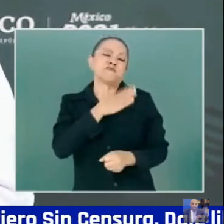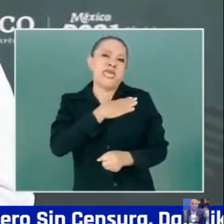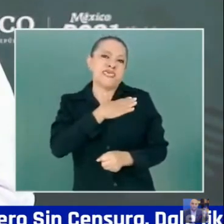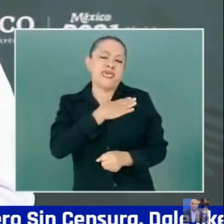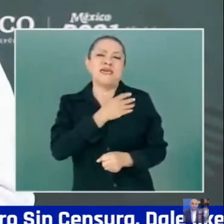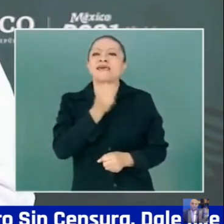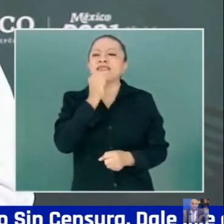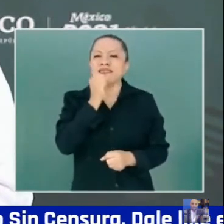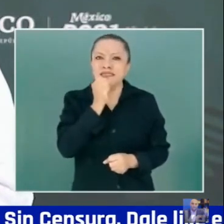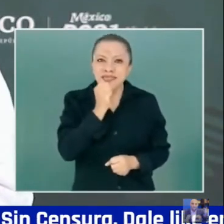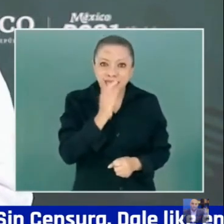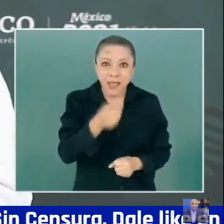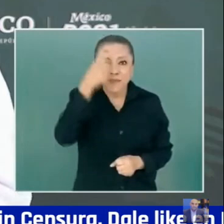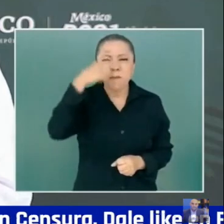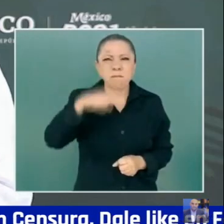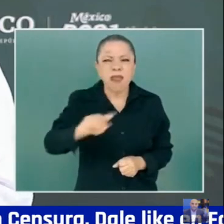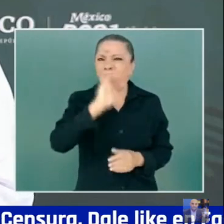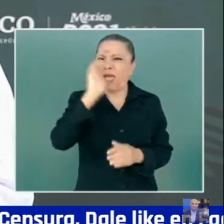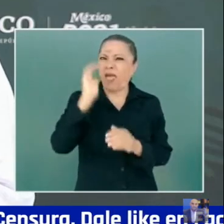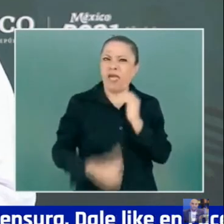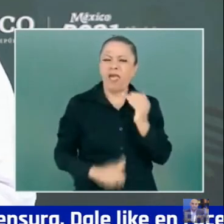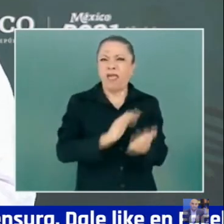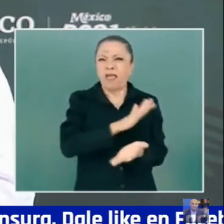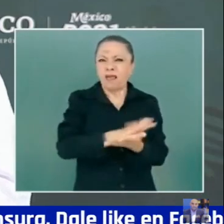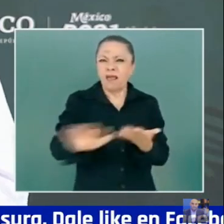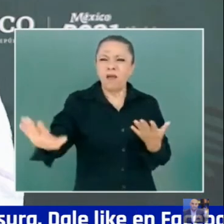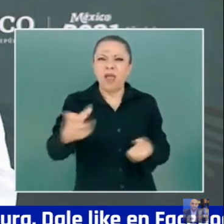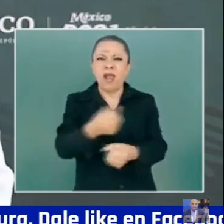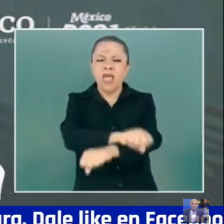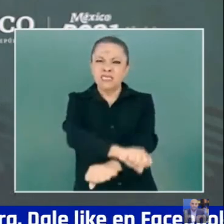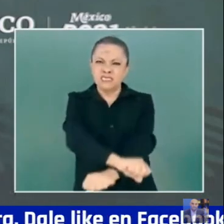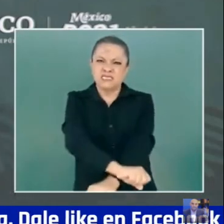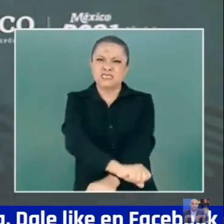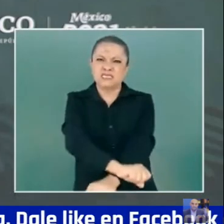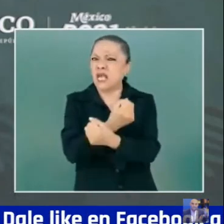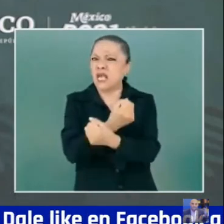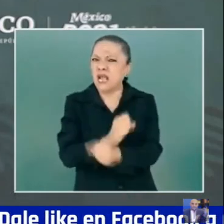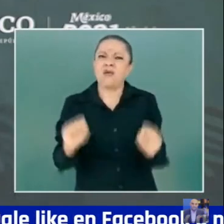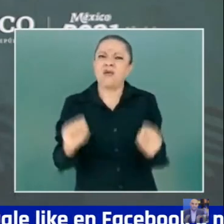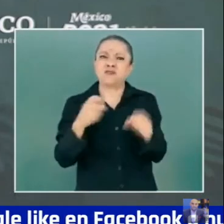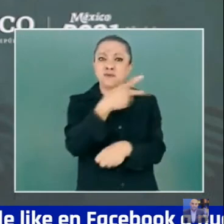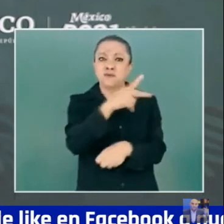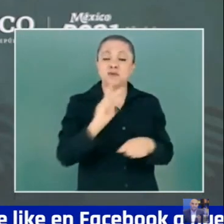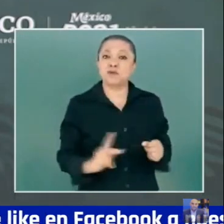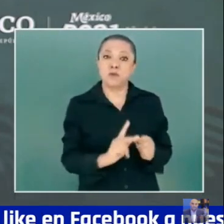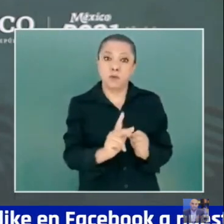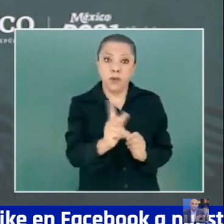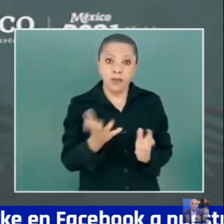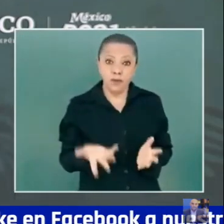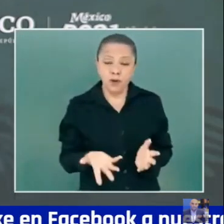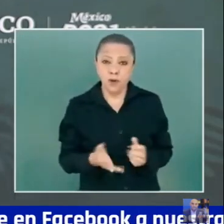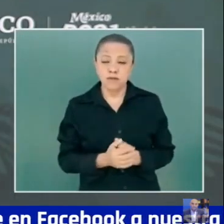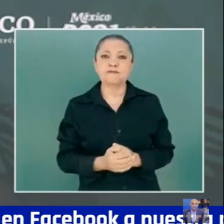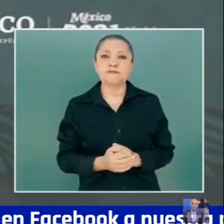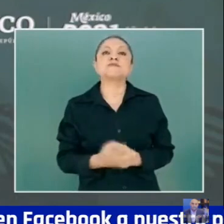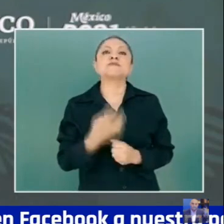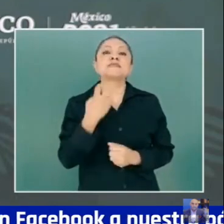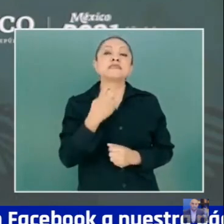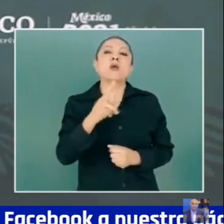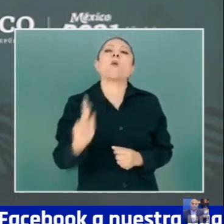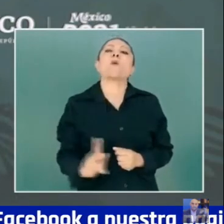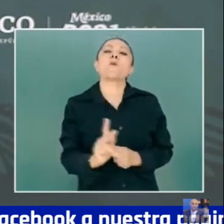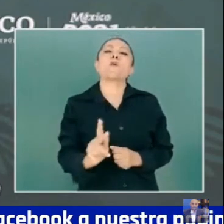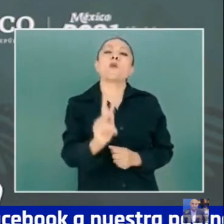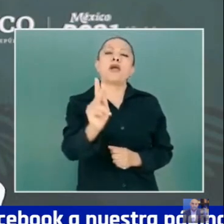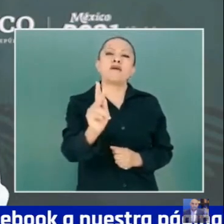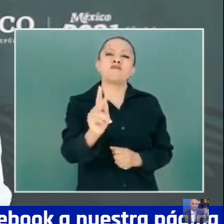sino también para acabar con la esclavitud de su pueblo. Un pueblo en